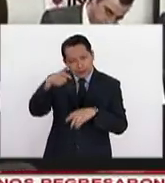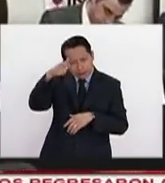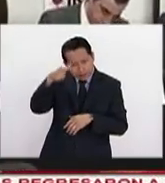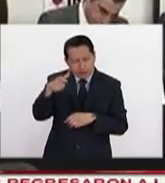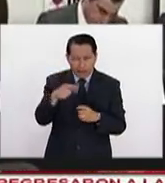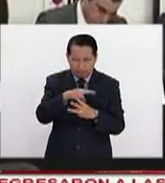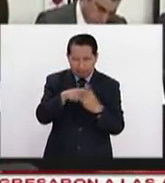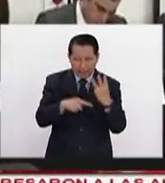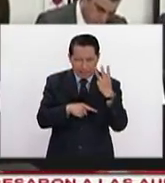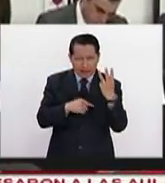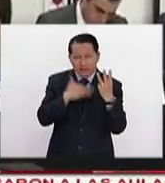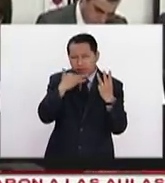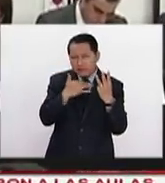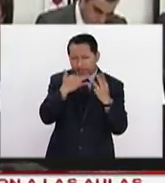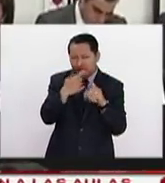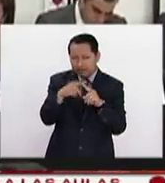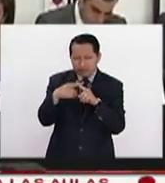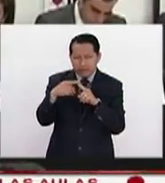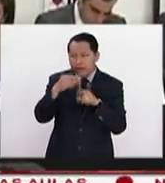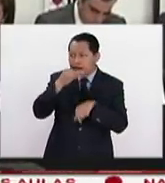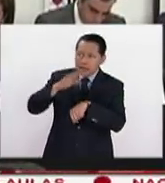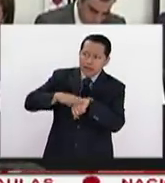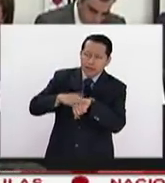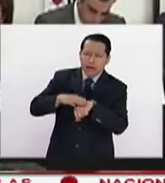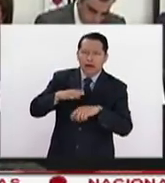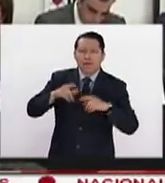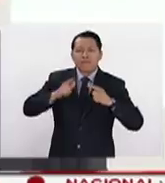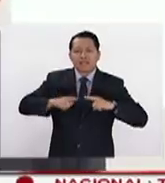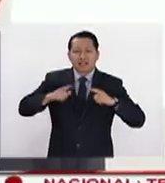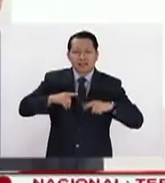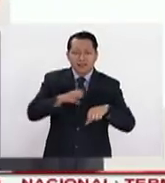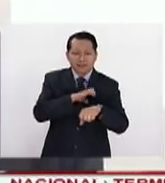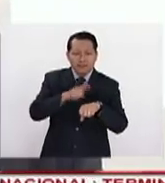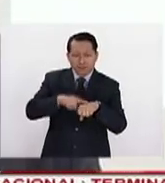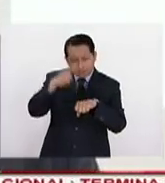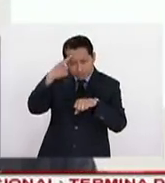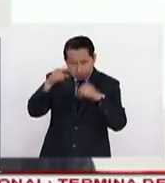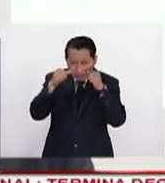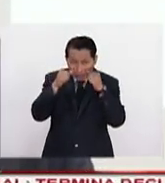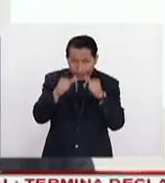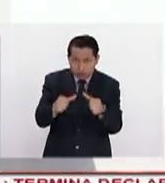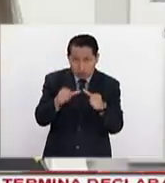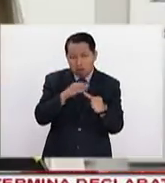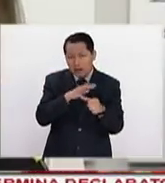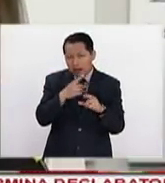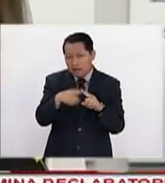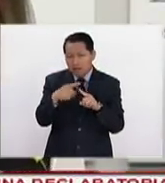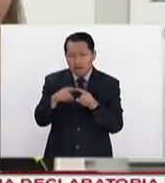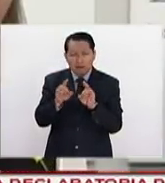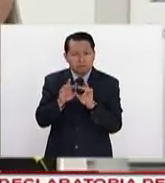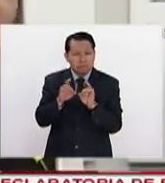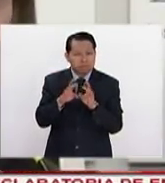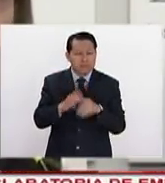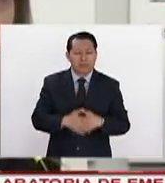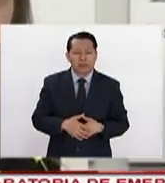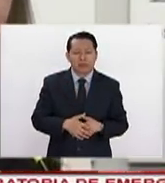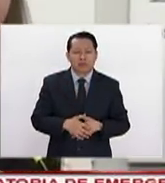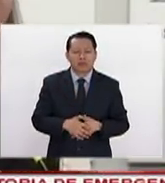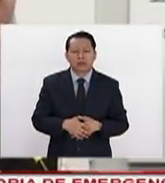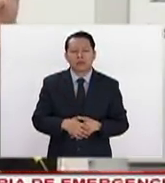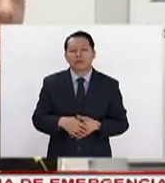a los tres independientes fueron notificadas a la Fiscalía Especializada para la Atención de Delitos Electorales. Si alguien